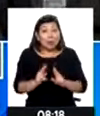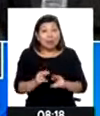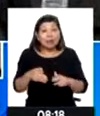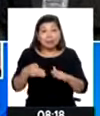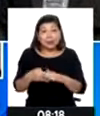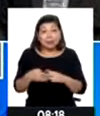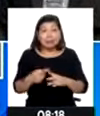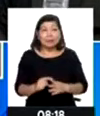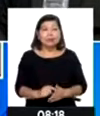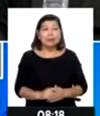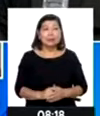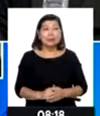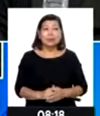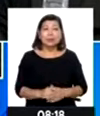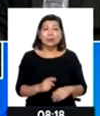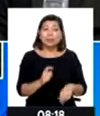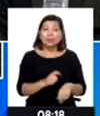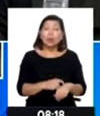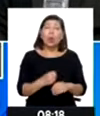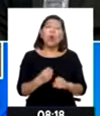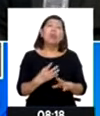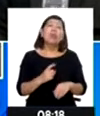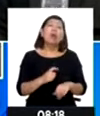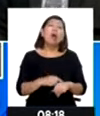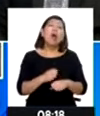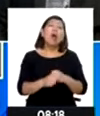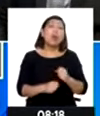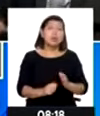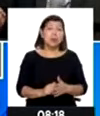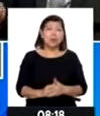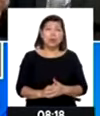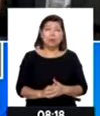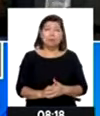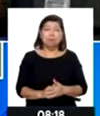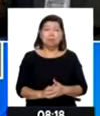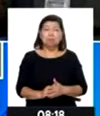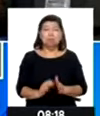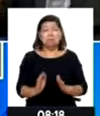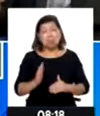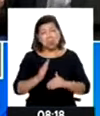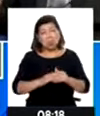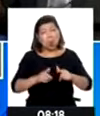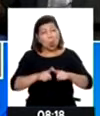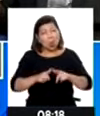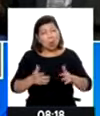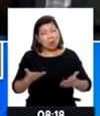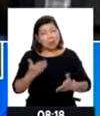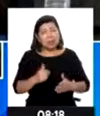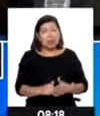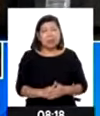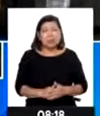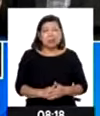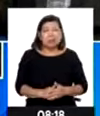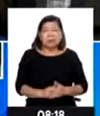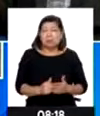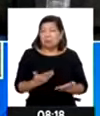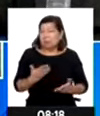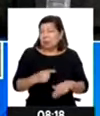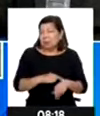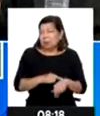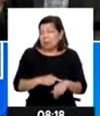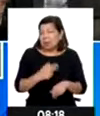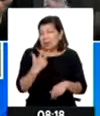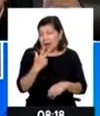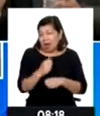hacinamiento. Pero estamos hablando en cuestiones de tiempo, ¿de cuánto tiempo estamos hablando? Sí, construir un penal por lo menos demora